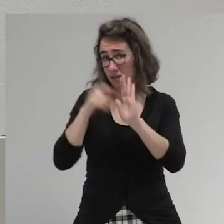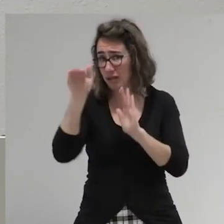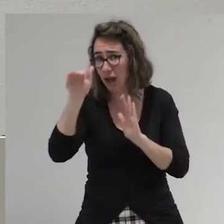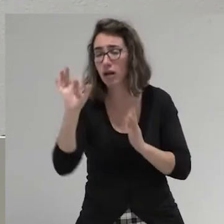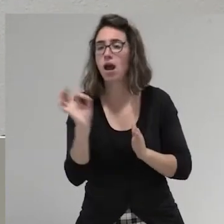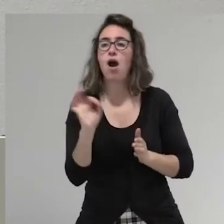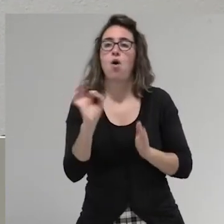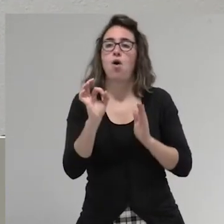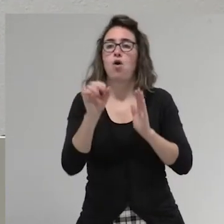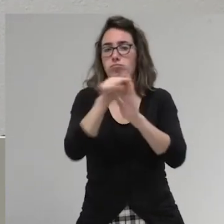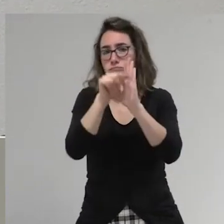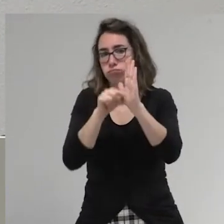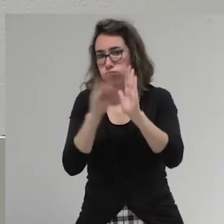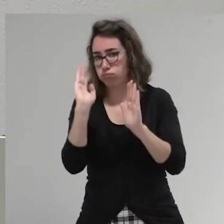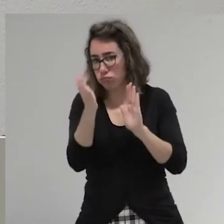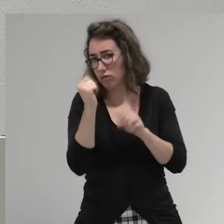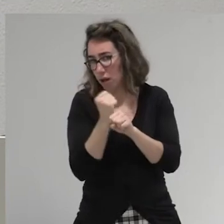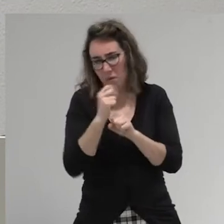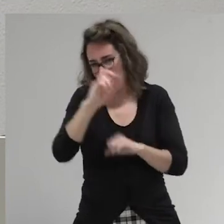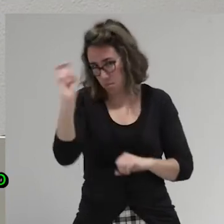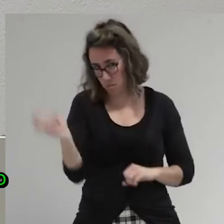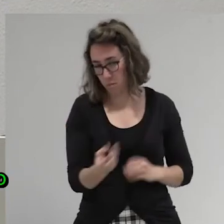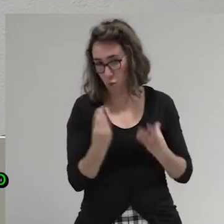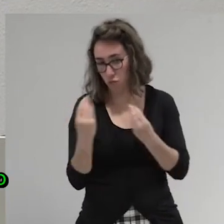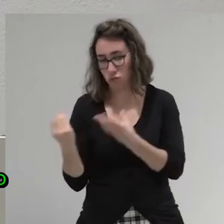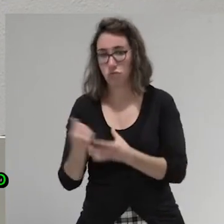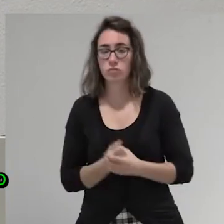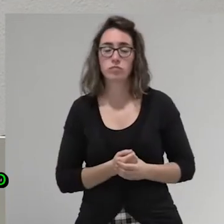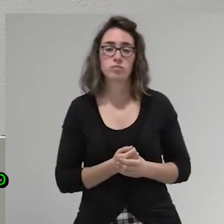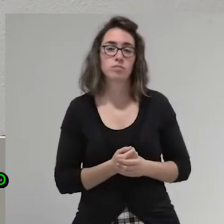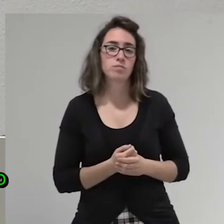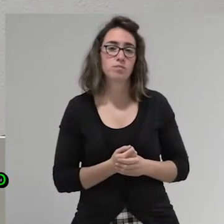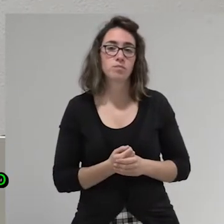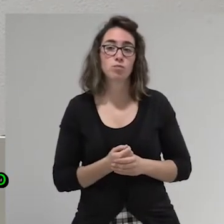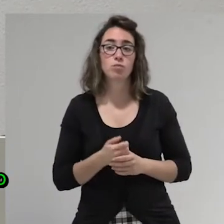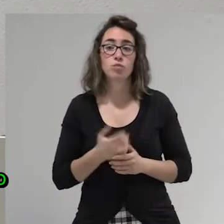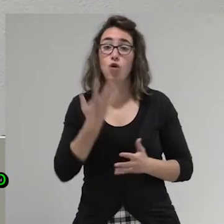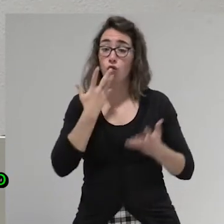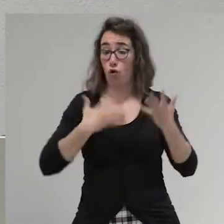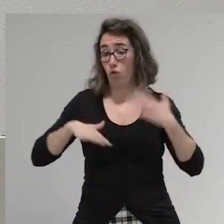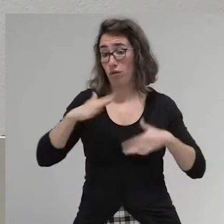etc. ¿No? Iba a decir que todo este conocimiento se ha producido...